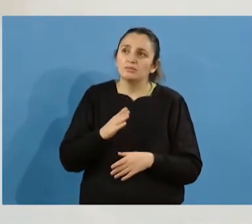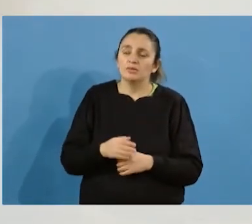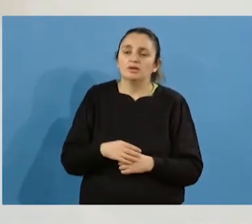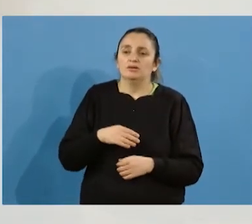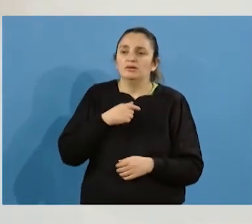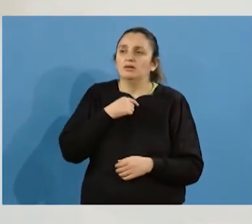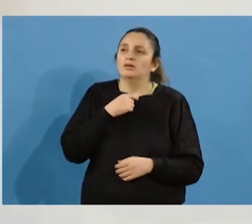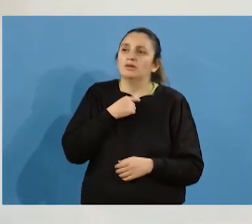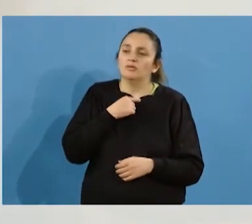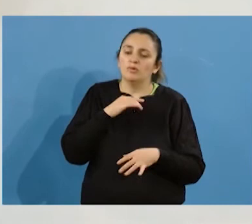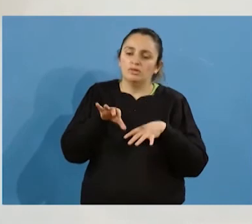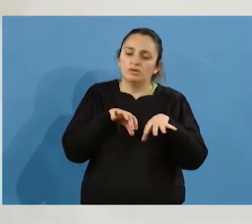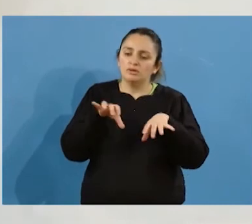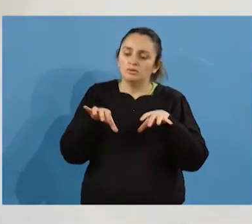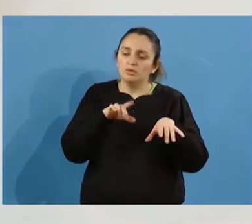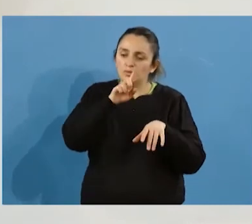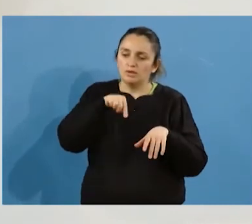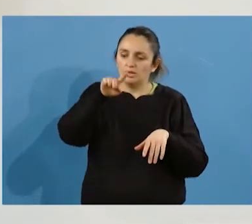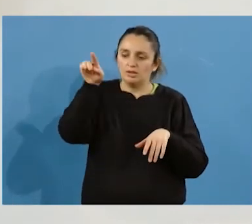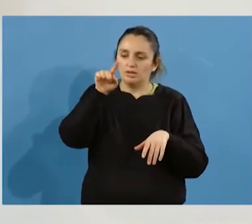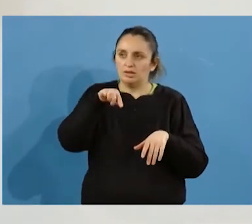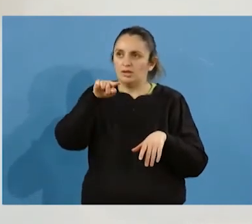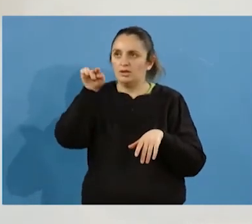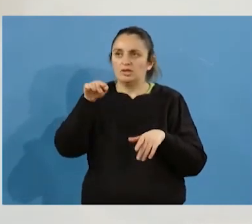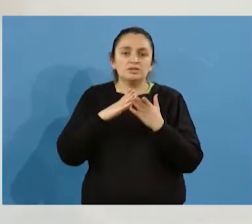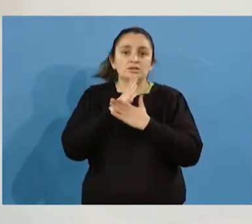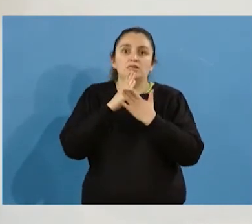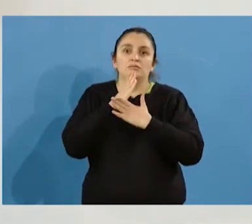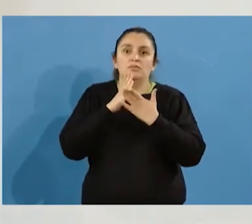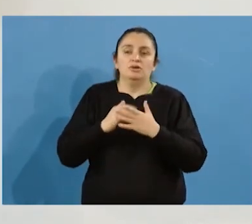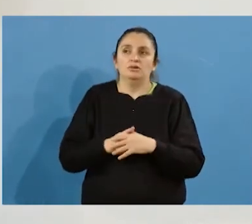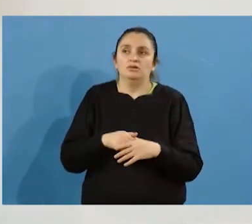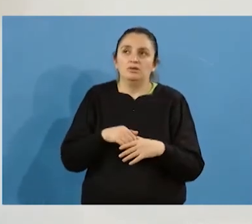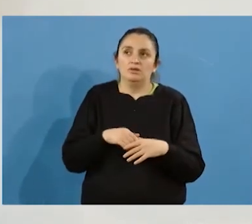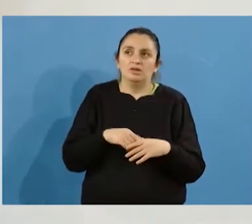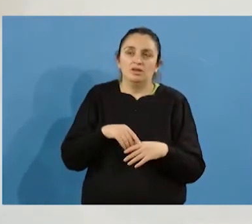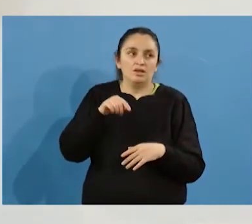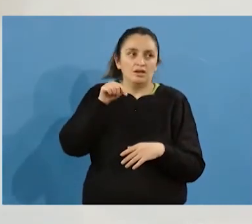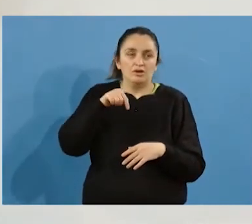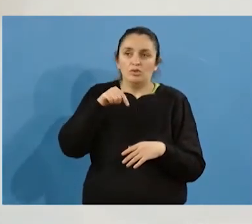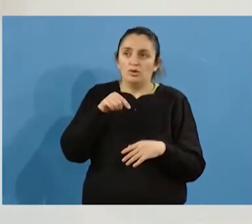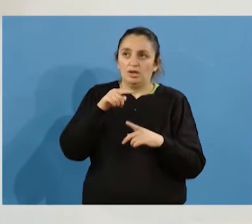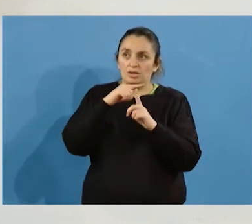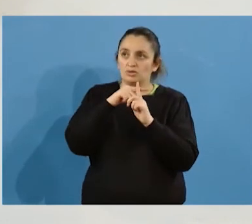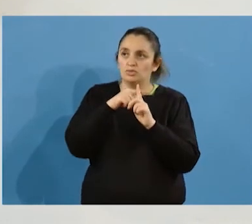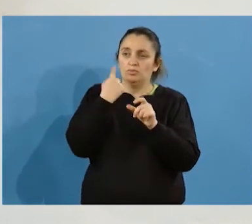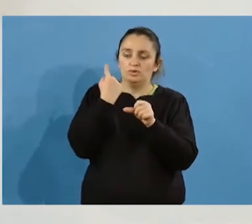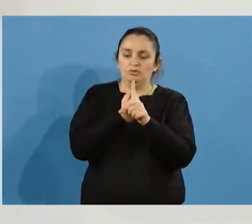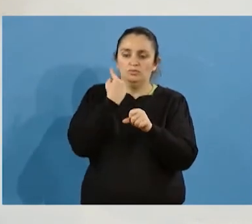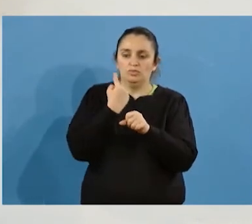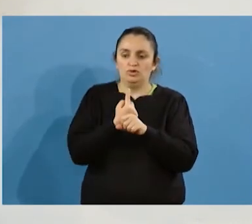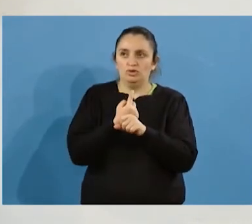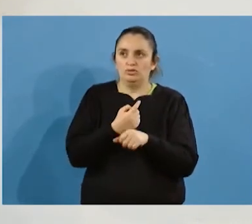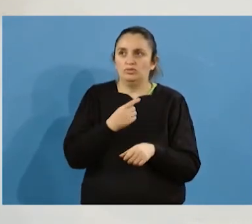propia distributiva de la raíz en siempre y en este caso que tengo suma no lo puedo aplicar